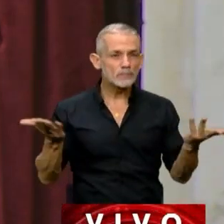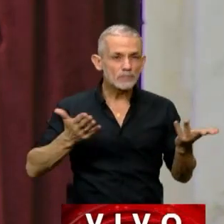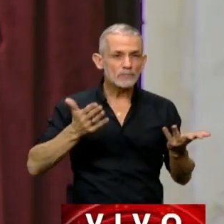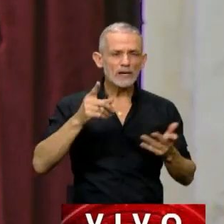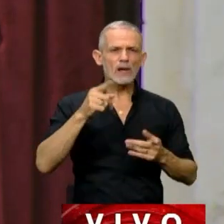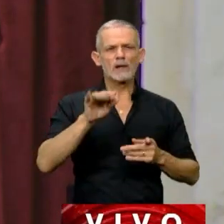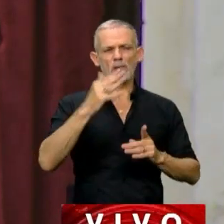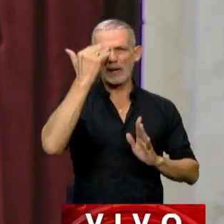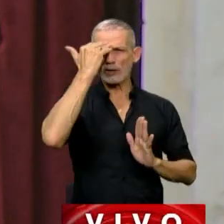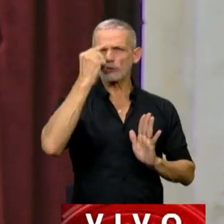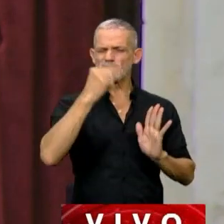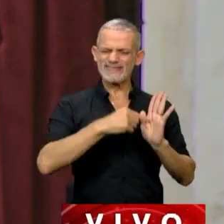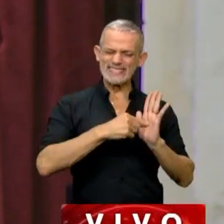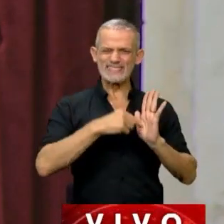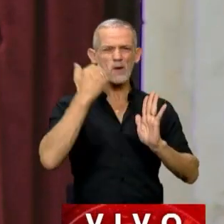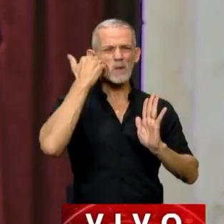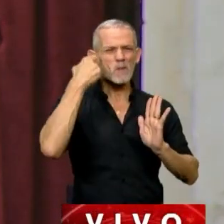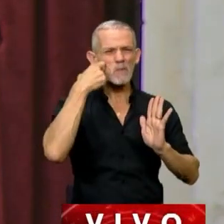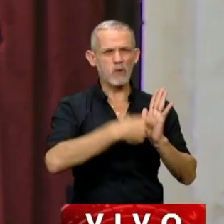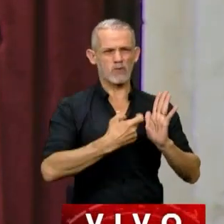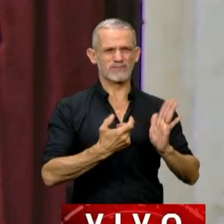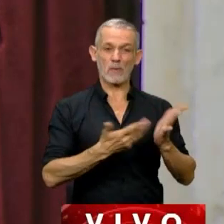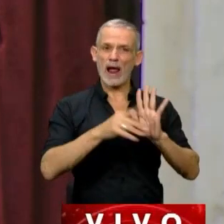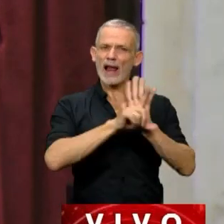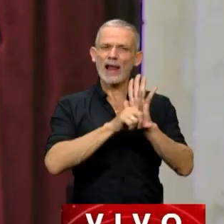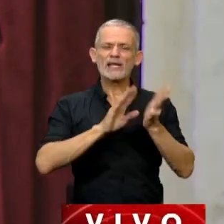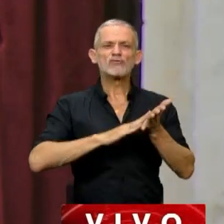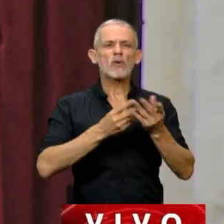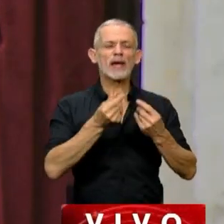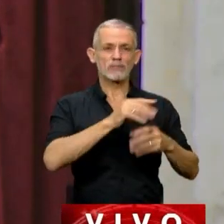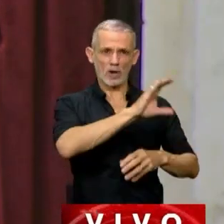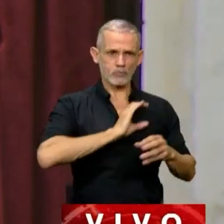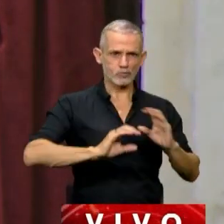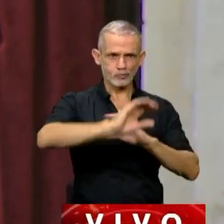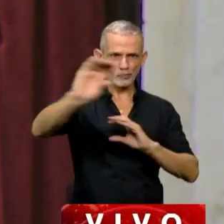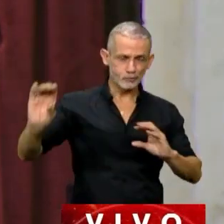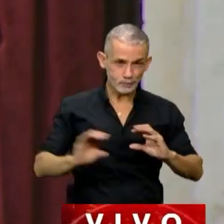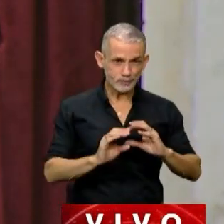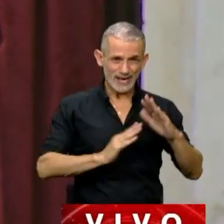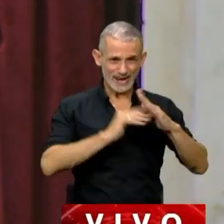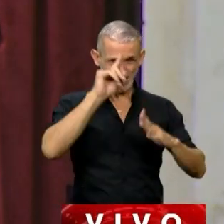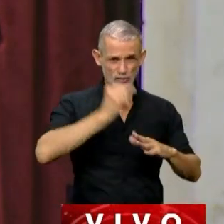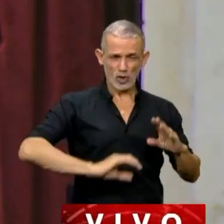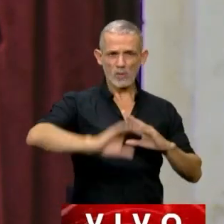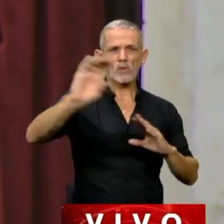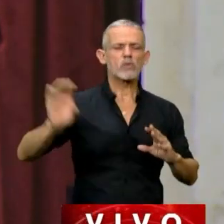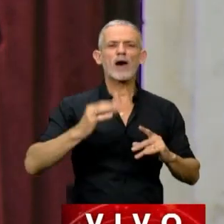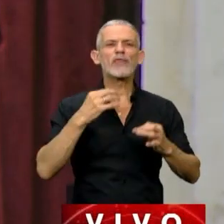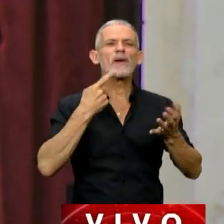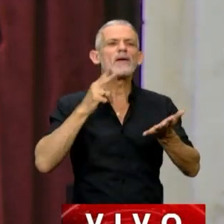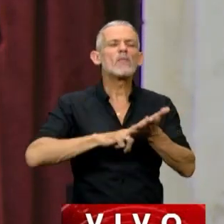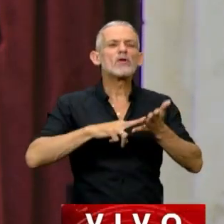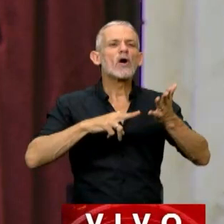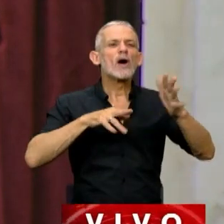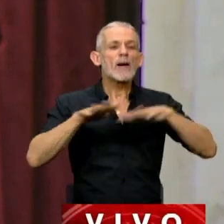roza la inconstitucionalidad porque la ley de coparticipación habla de que tienen que gravarse